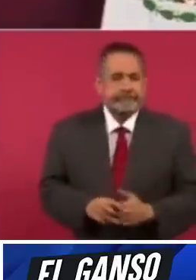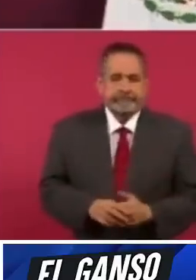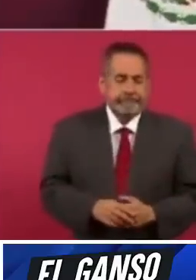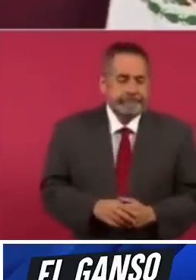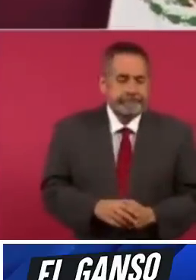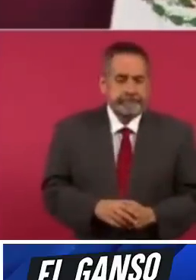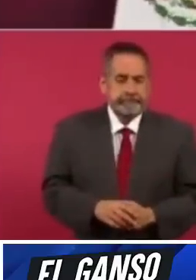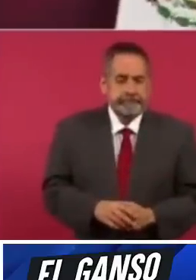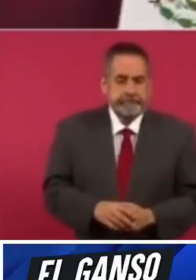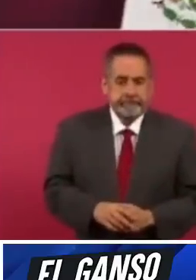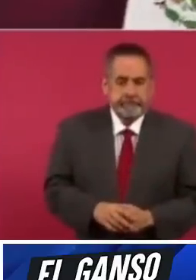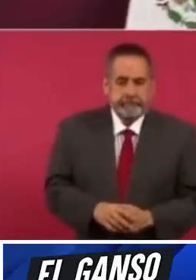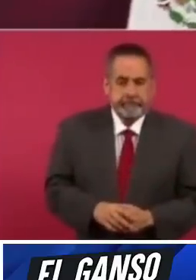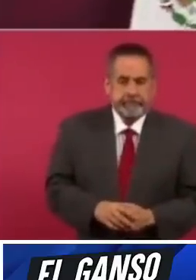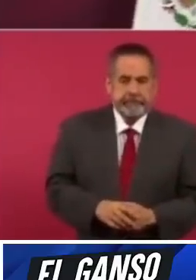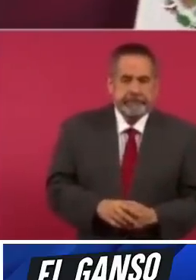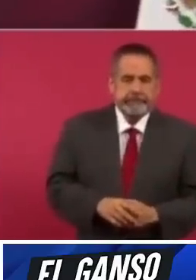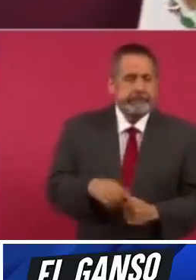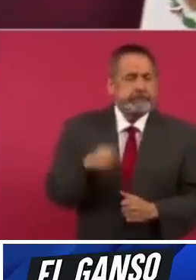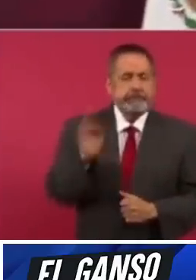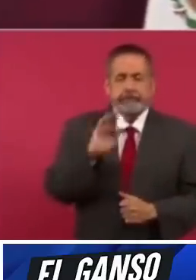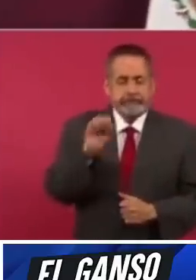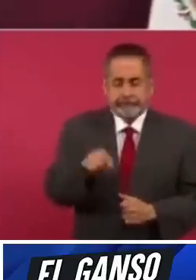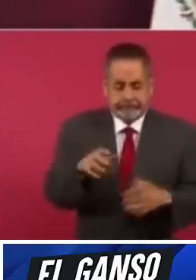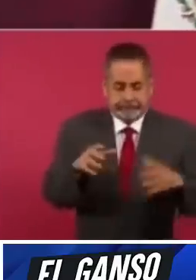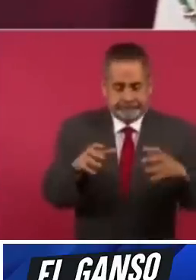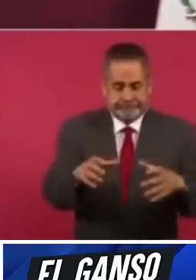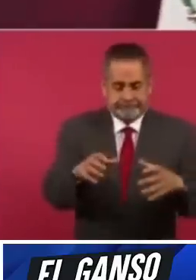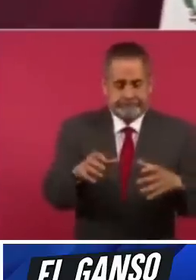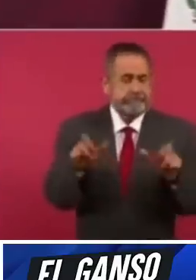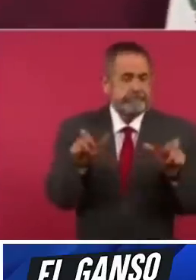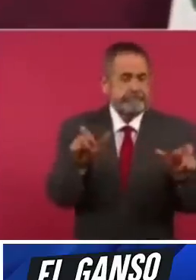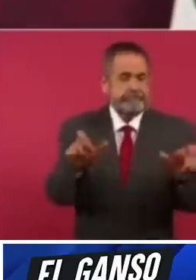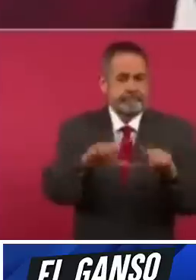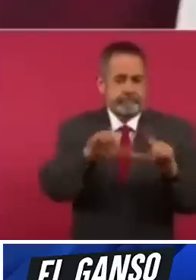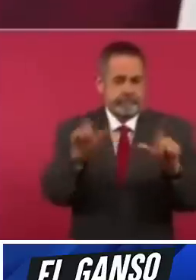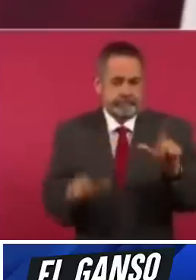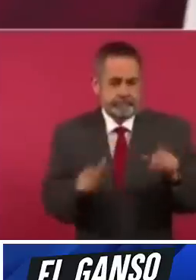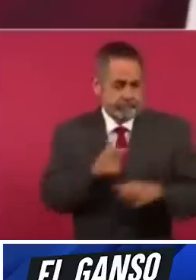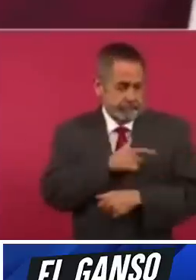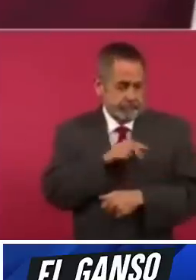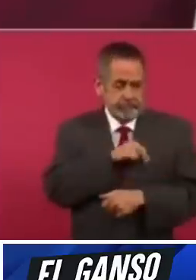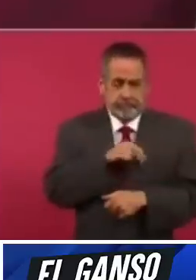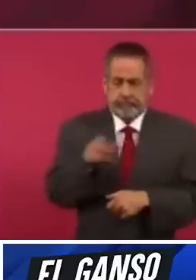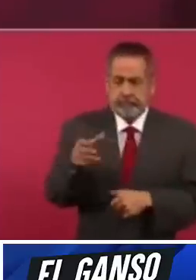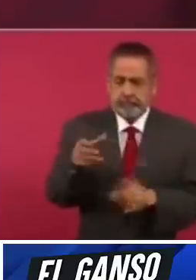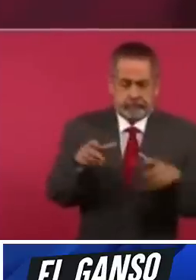y se impide que la Guardia Nacional